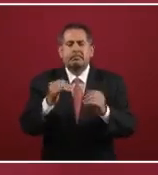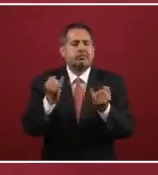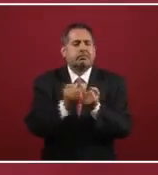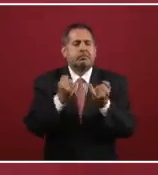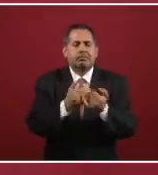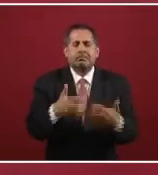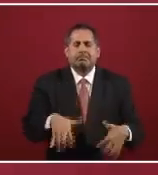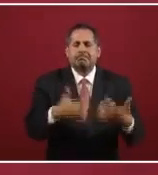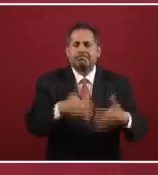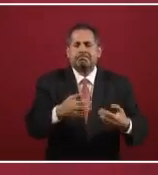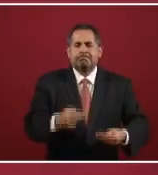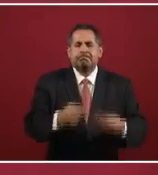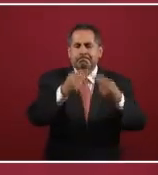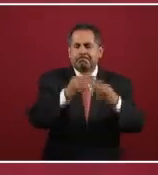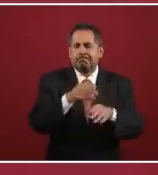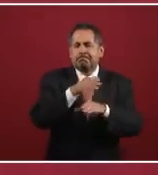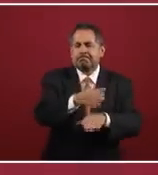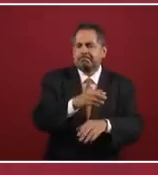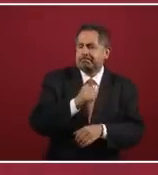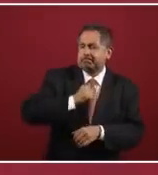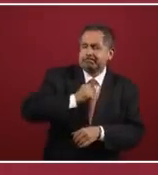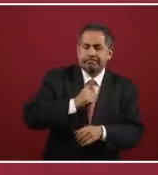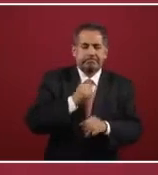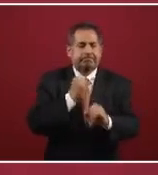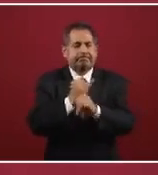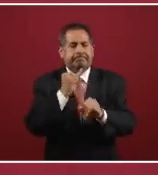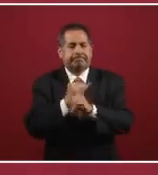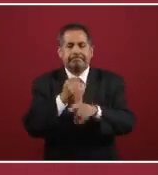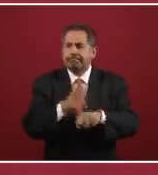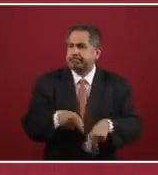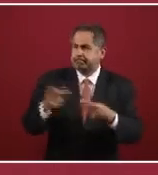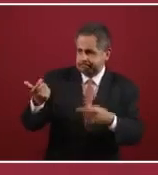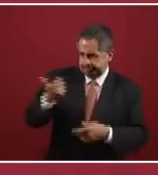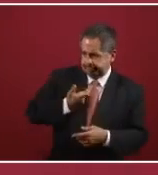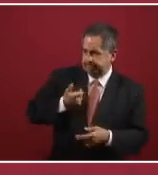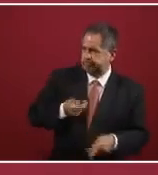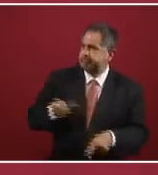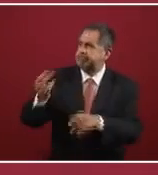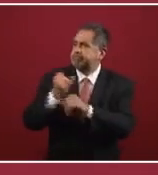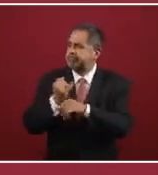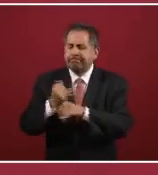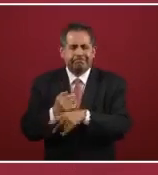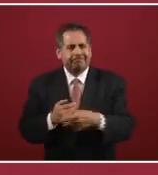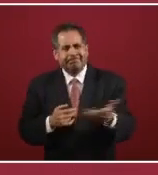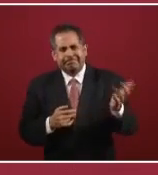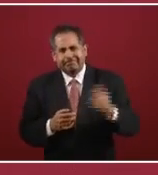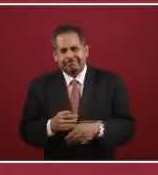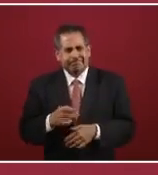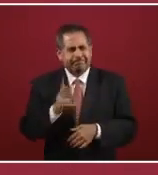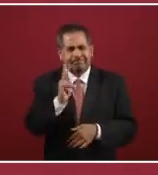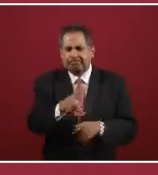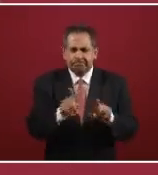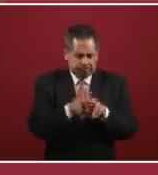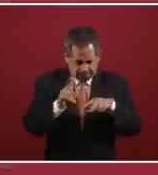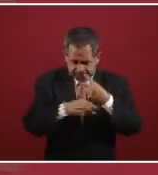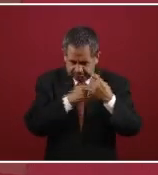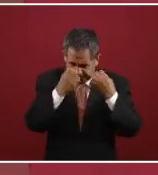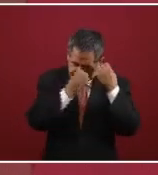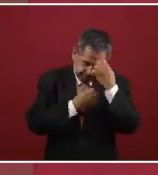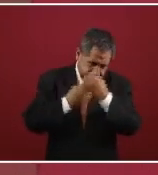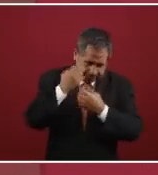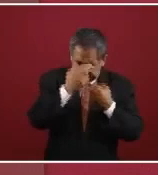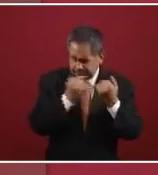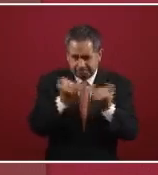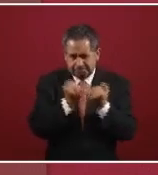las empresas estas de influyentes que vendían el servicio al gobierno es cómo no vamos a revisar